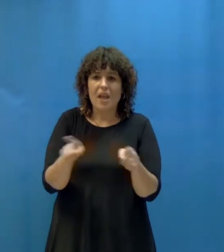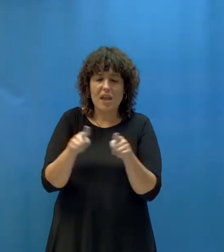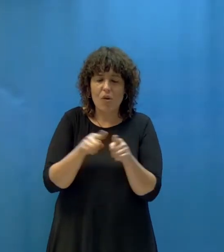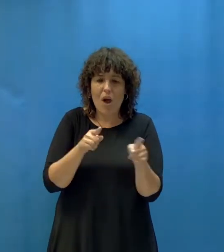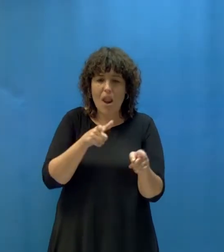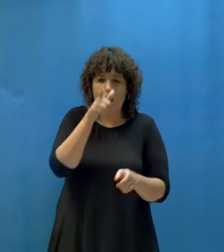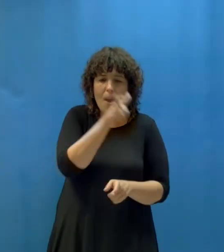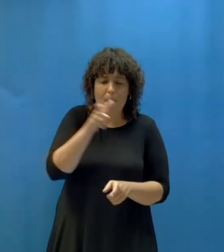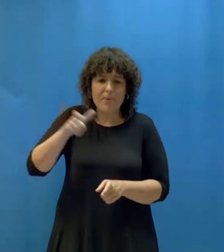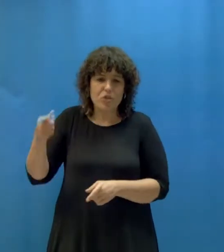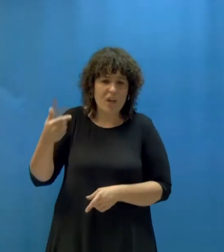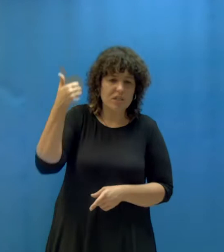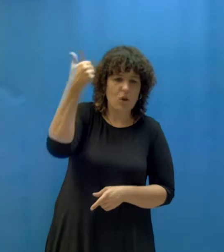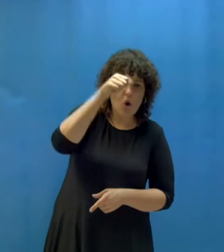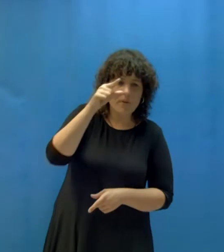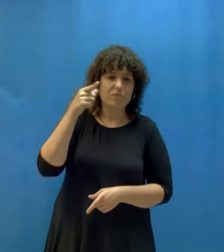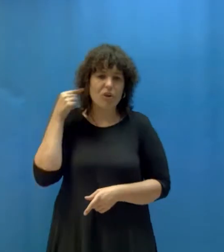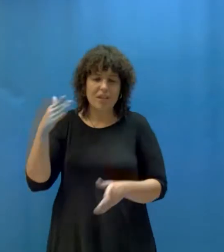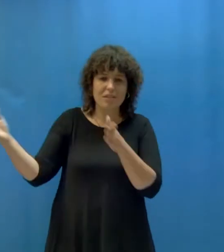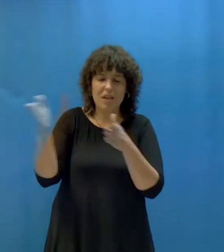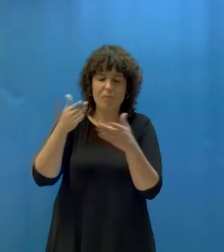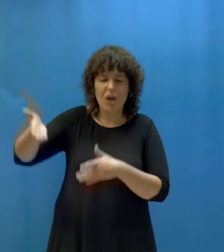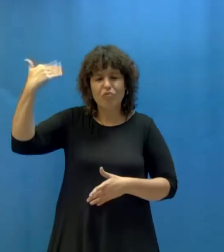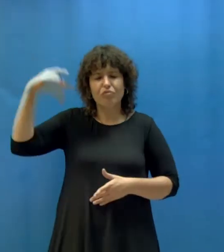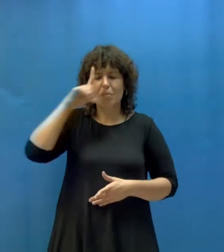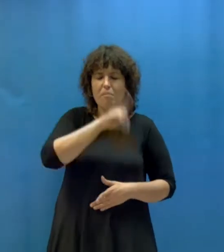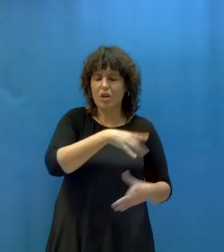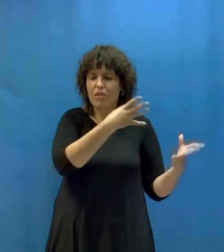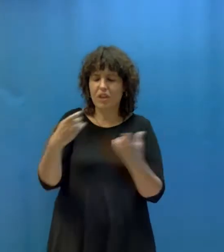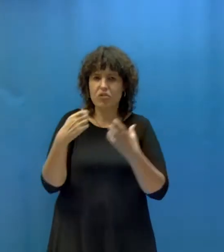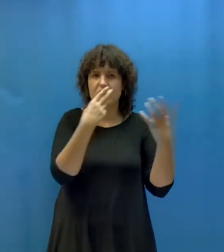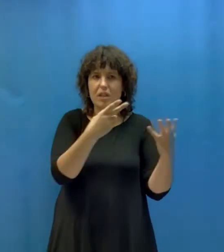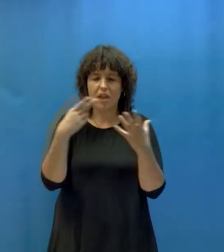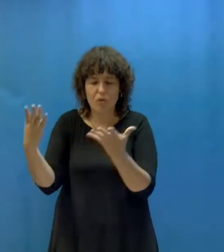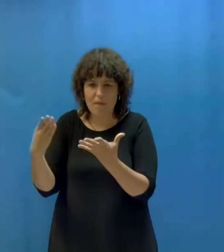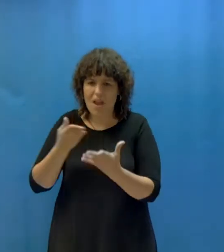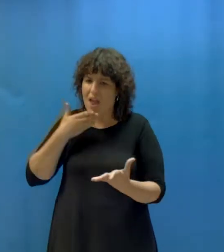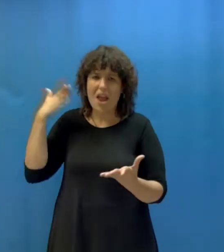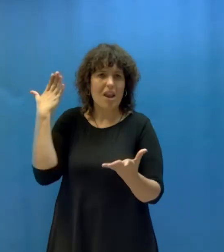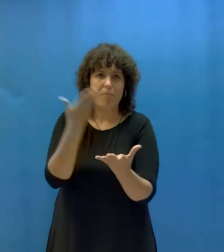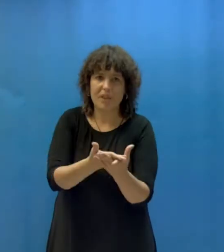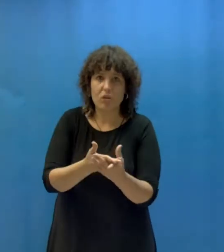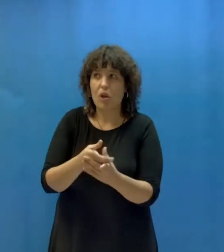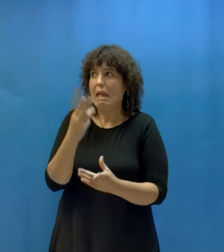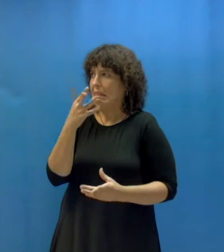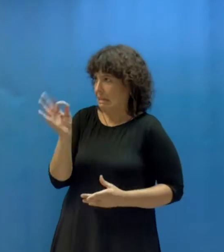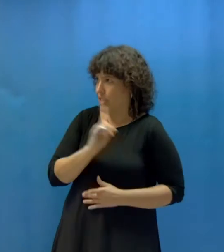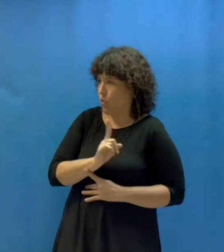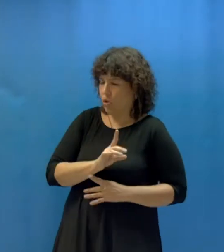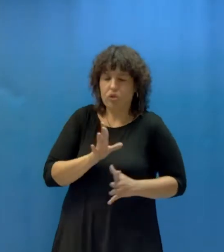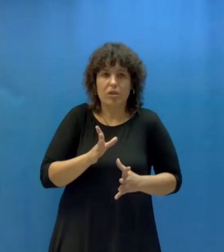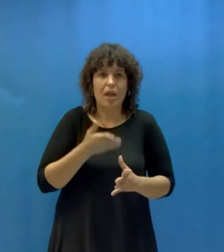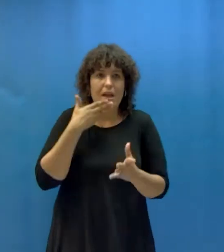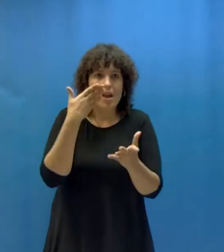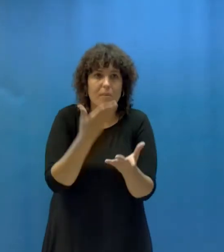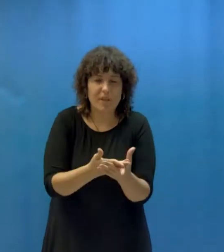hombres y mujeres de aquella corporación de 1979. Le pido que no haga caso a aquellos que utilizan la división como